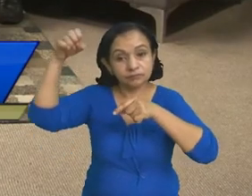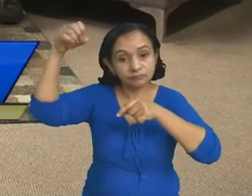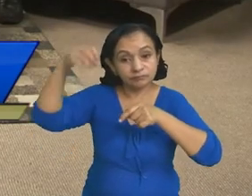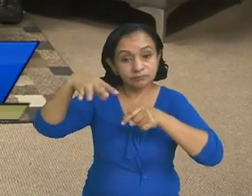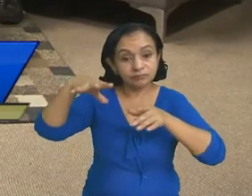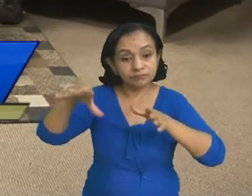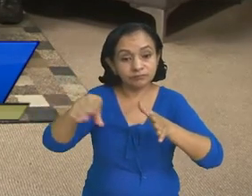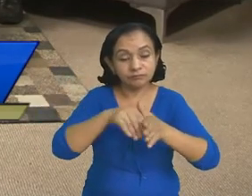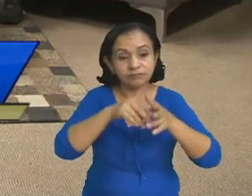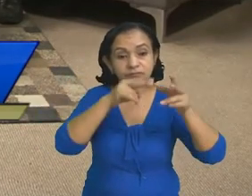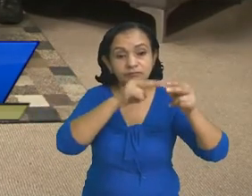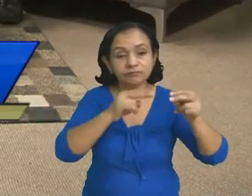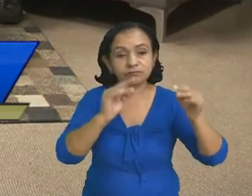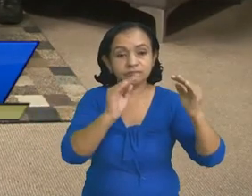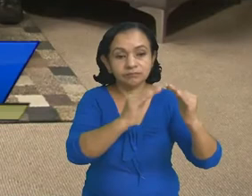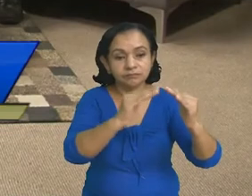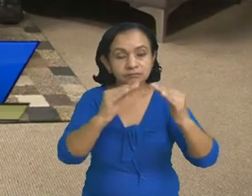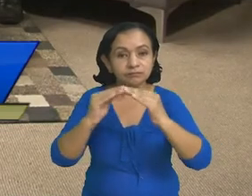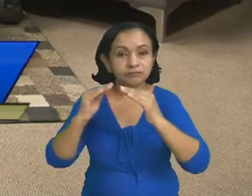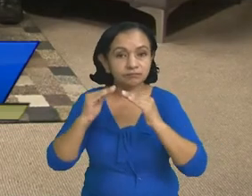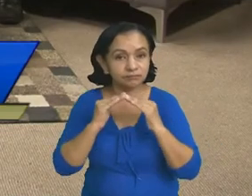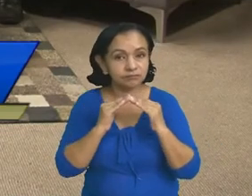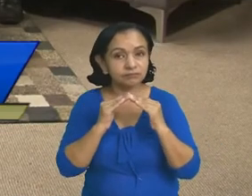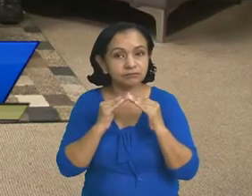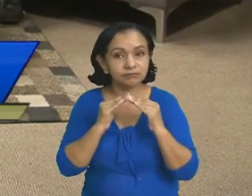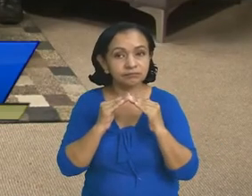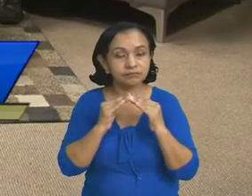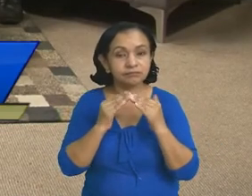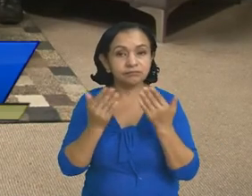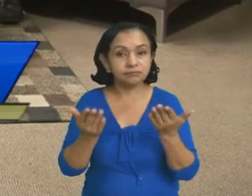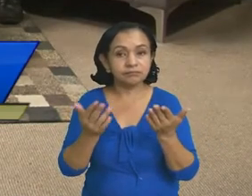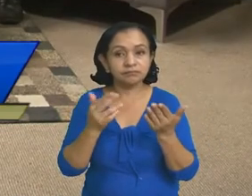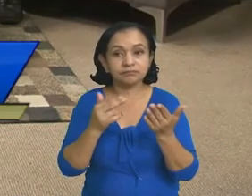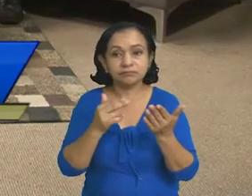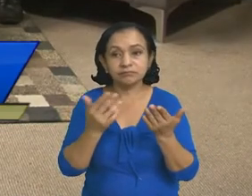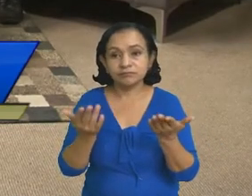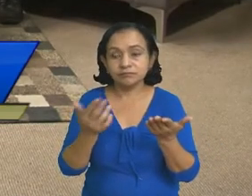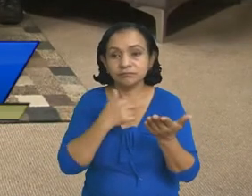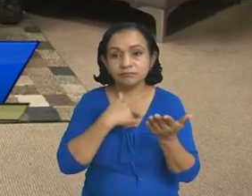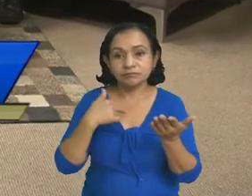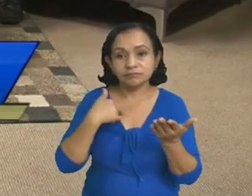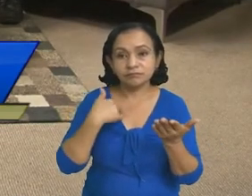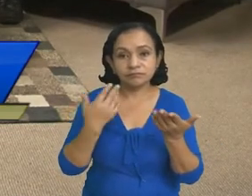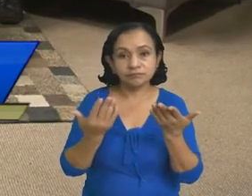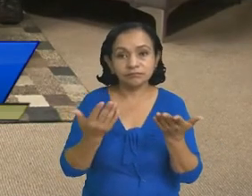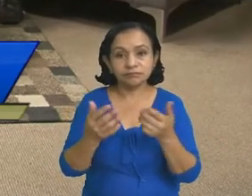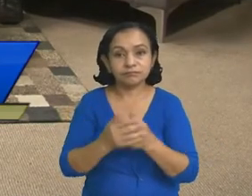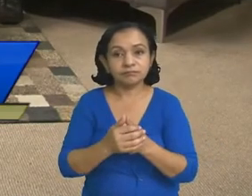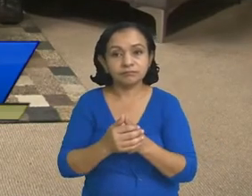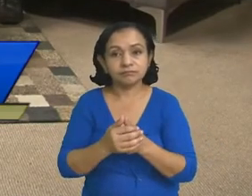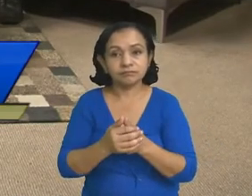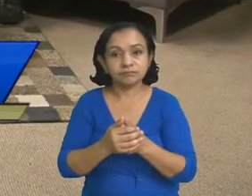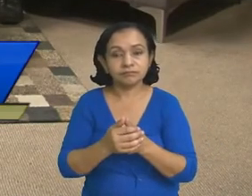fotovoltaicos domiciliares. También se piensan alimentar, digamos, lo que son